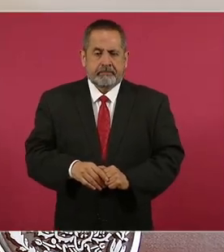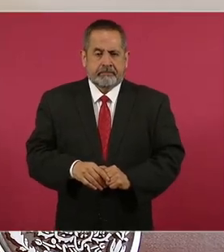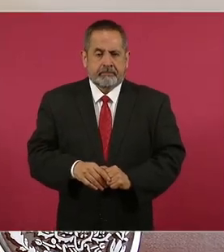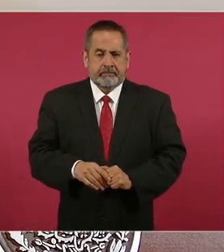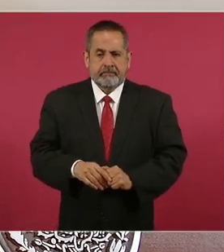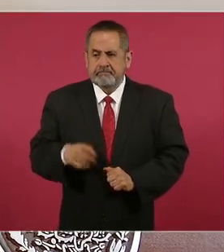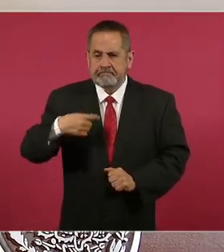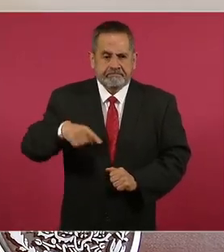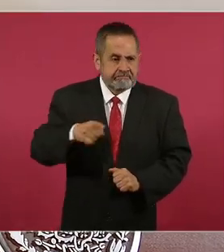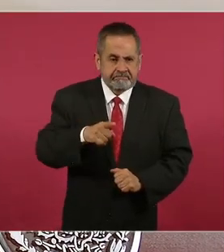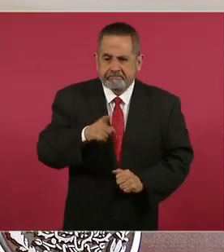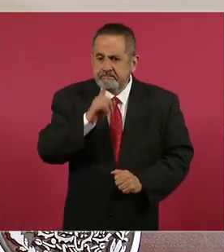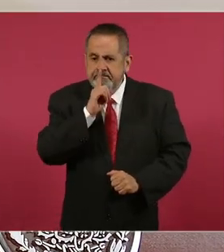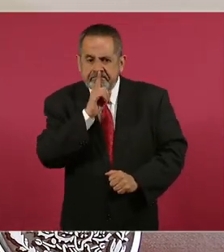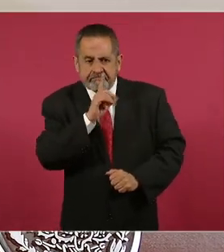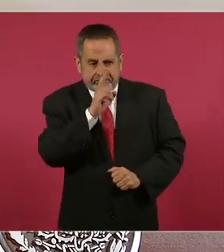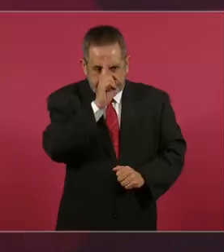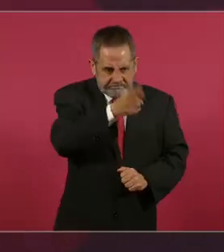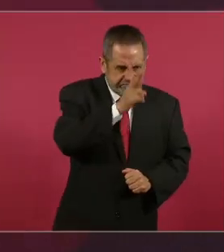No censuramos,